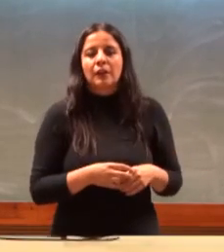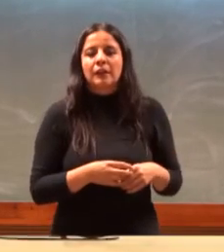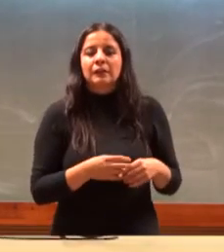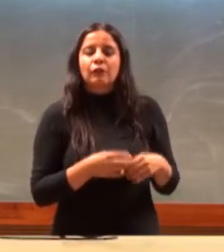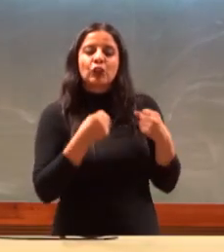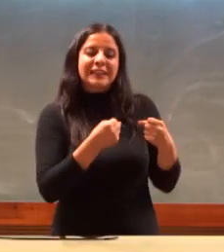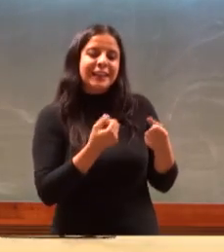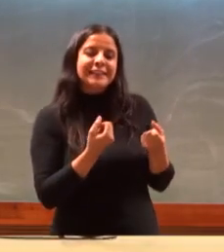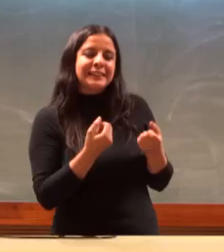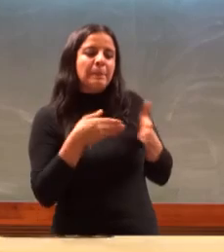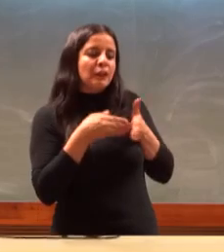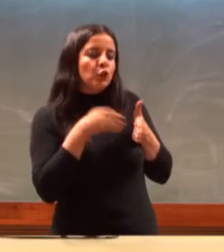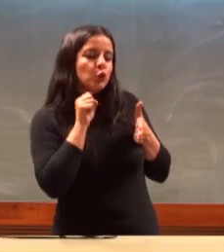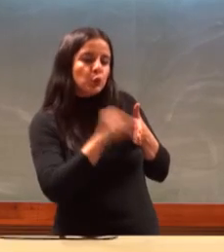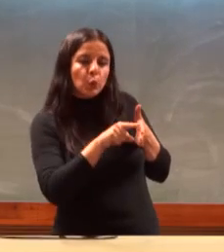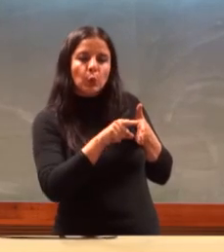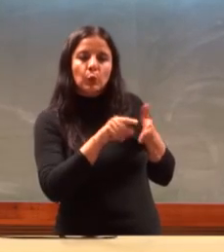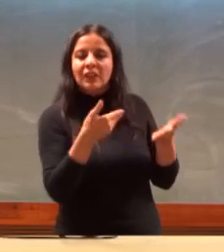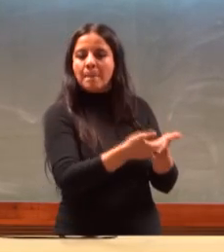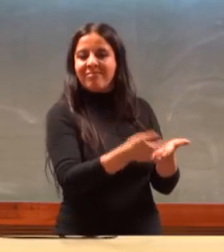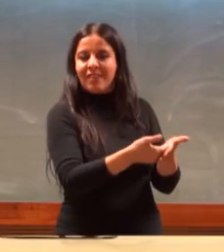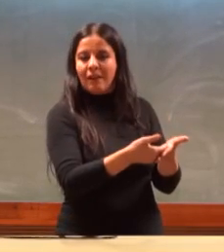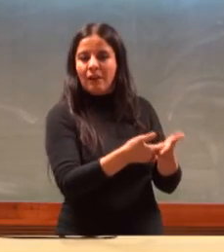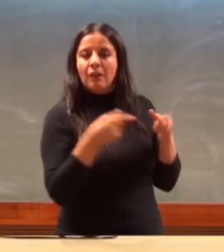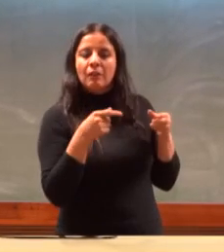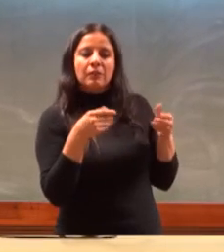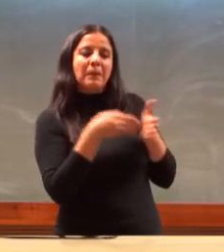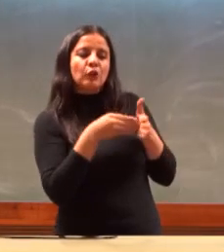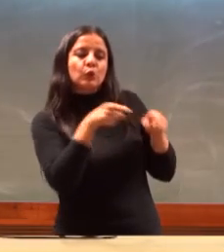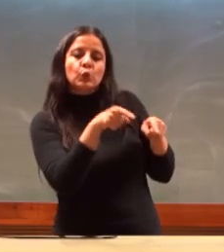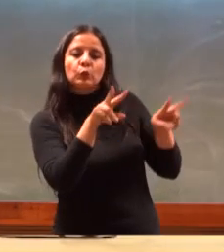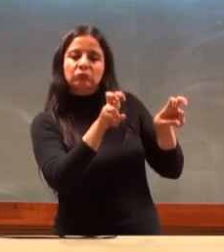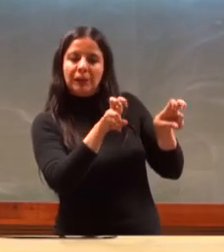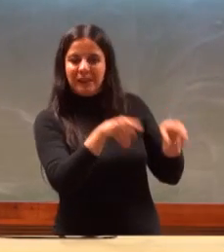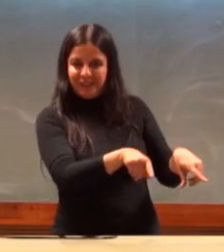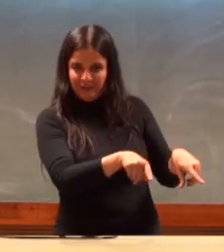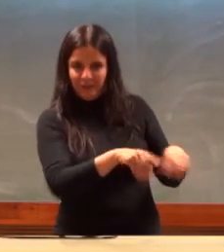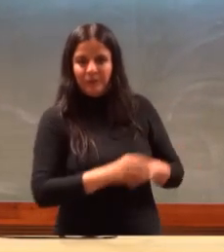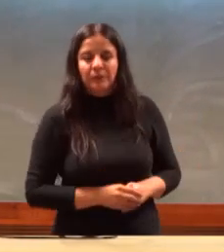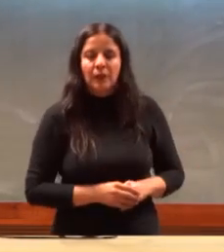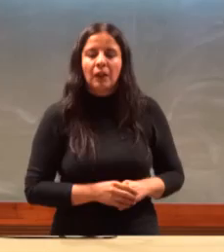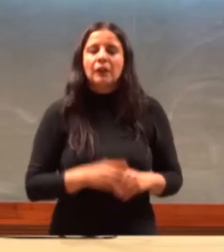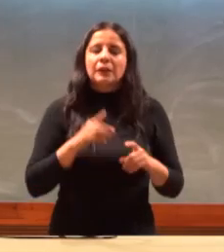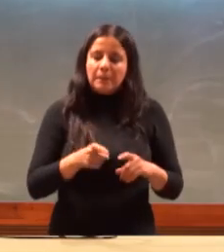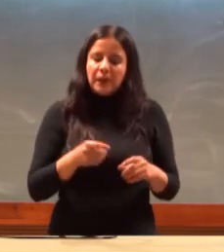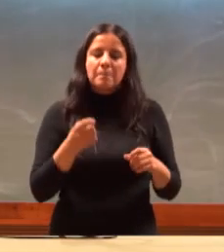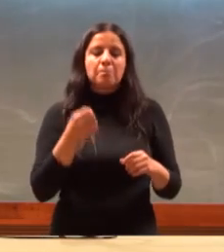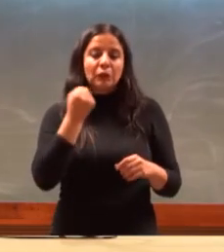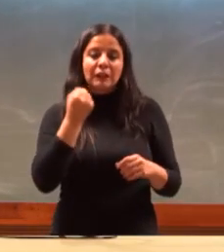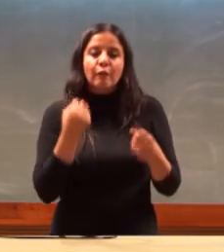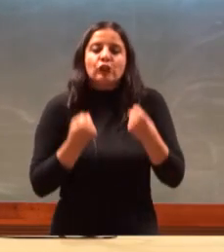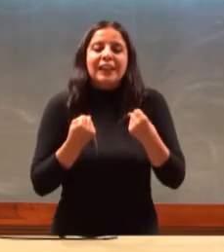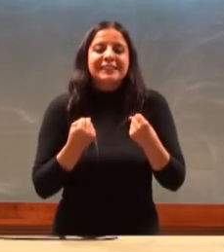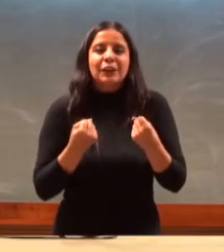entenderlas en su propia particularidad pero también nos parece importante fortalecer la investigación en áreas temáticas que tienen escaso